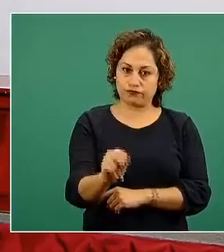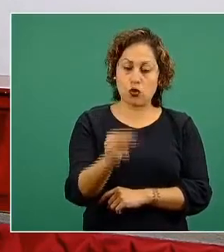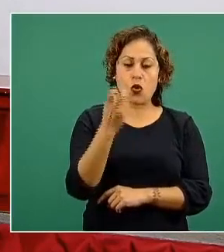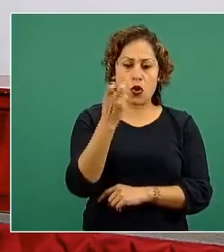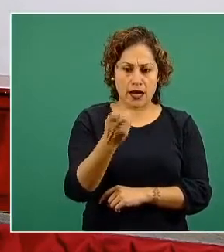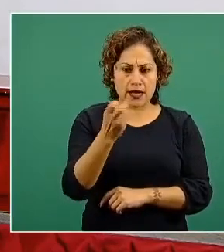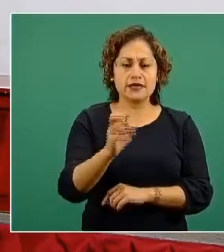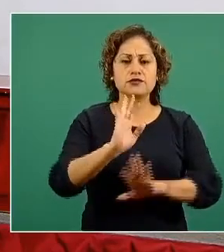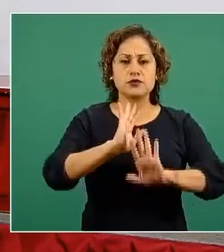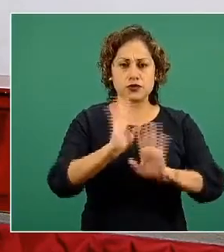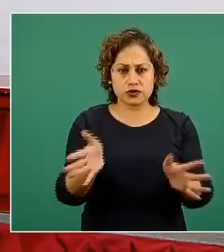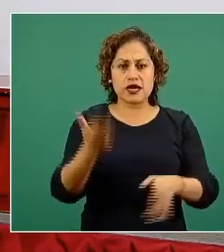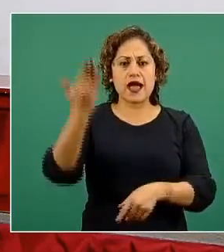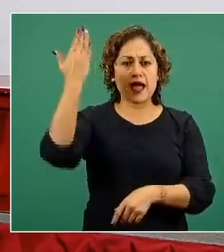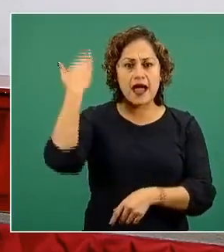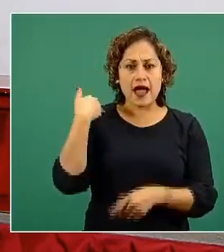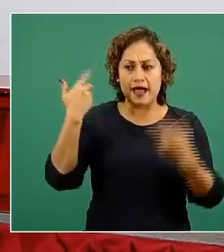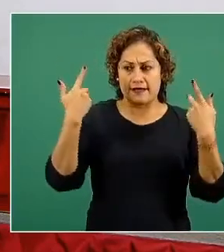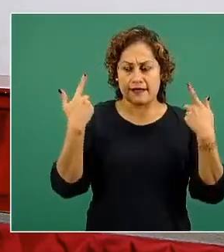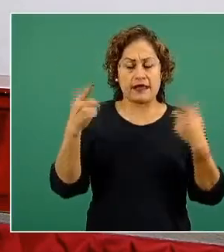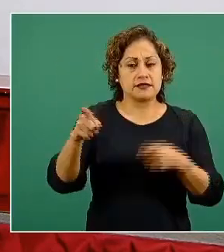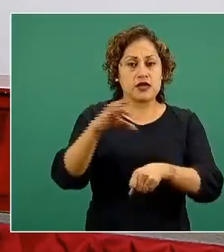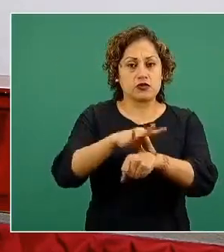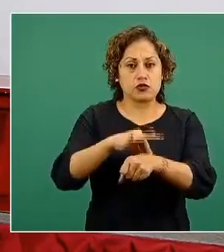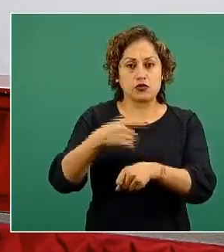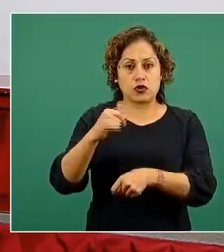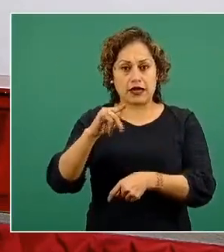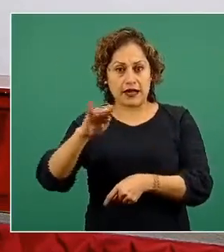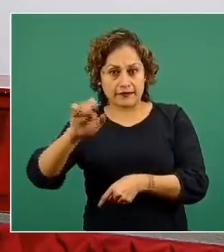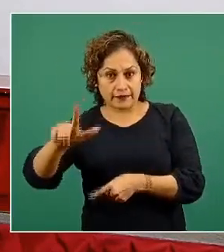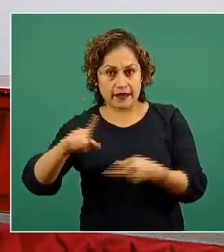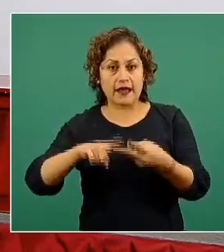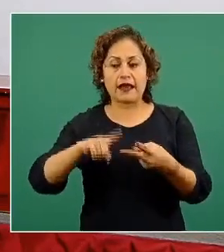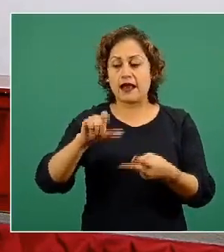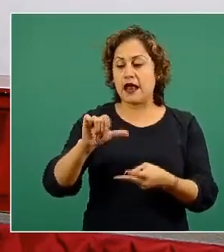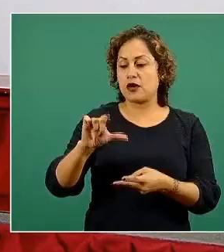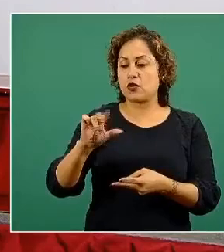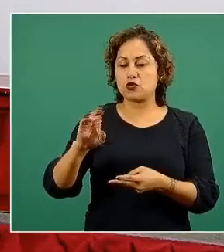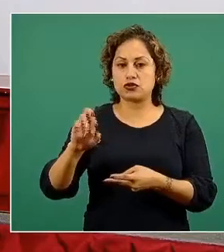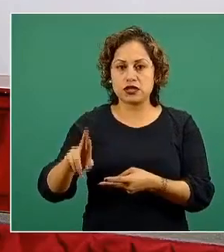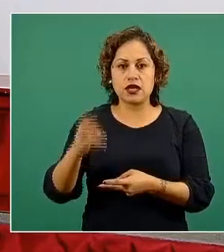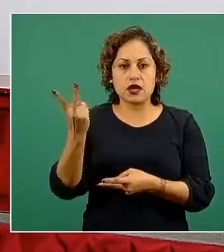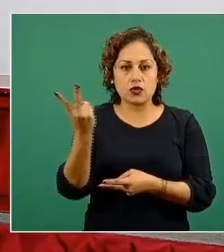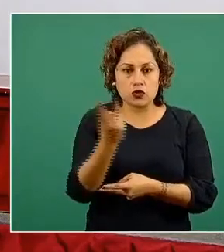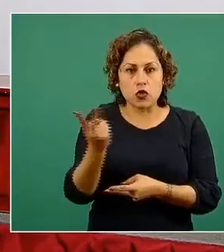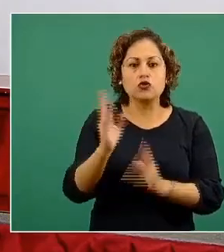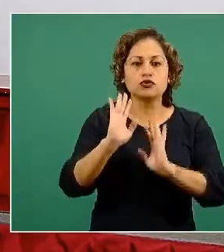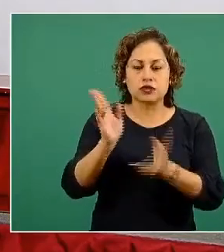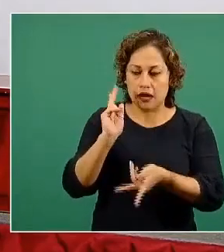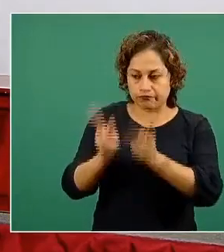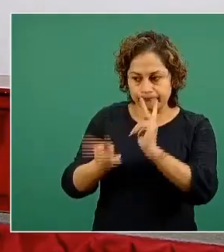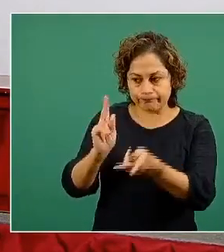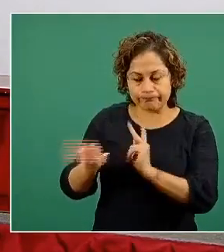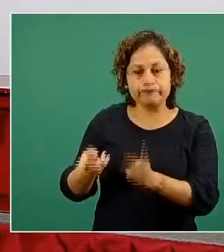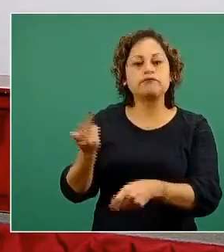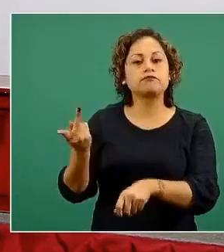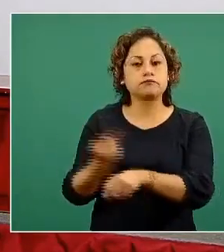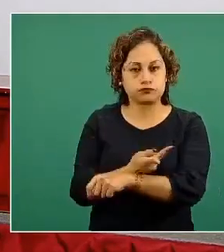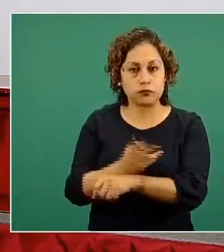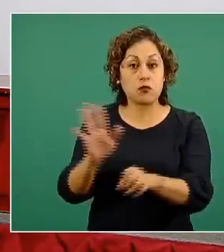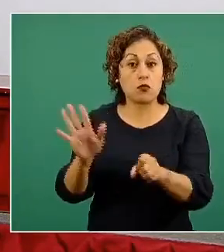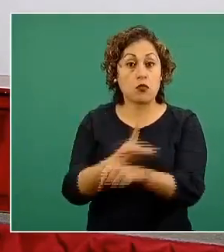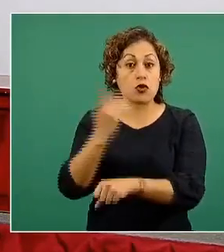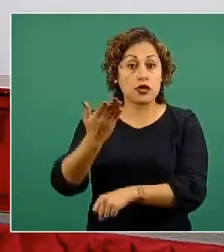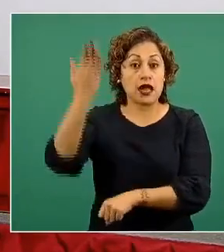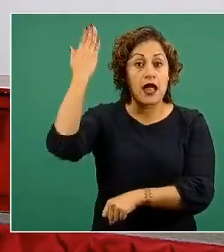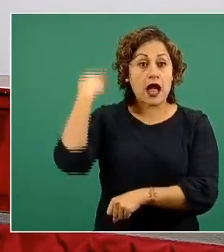doctor Hugo López-Gatell, con el doctor Jorge Alcocer, porque efectivamente en algún momento se enviaron estos medicamentos y se